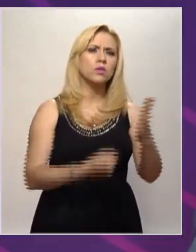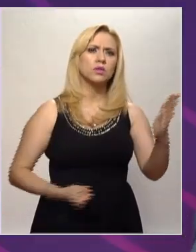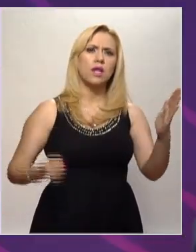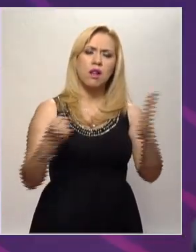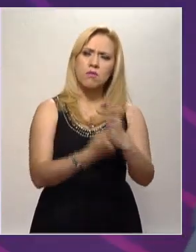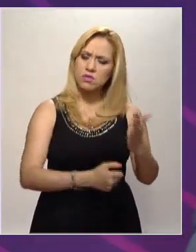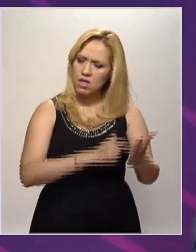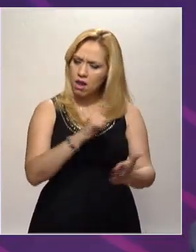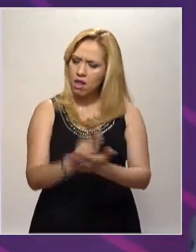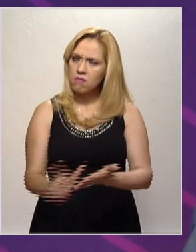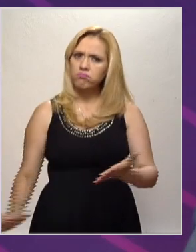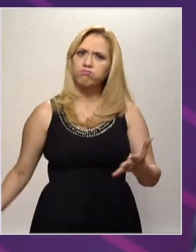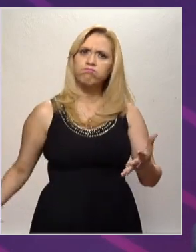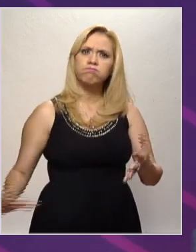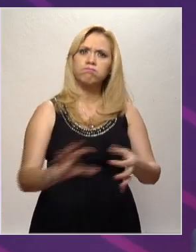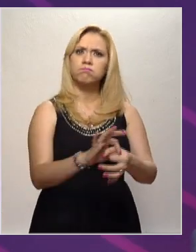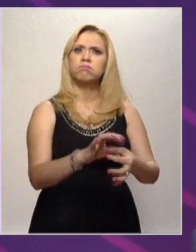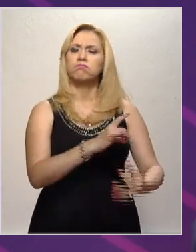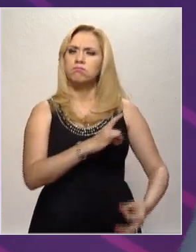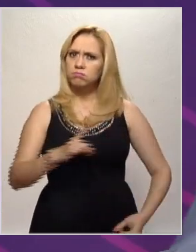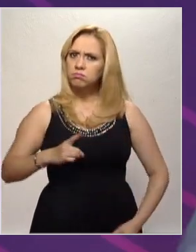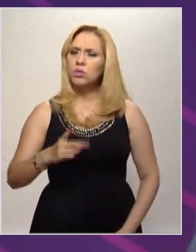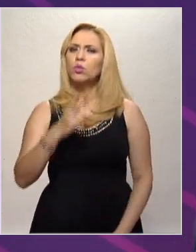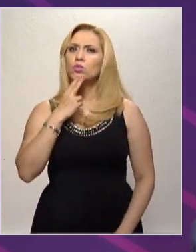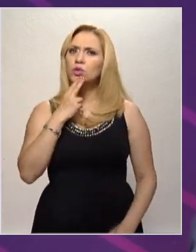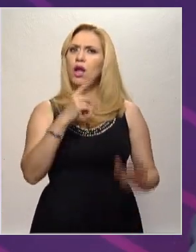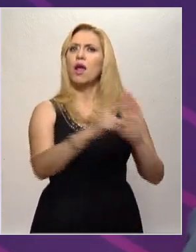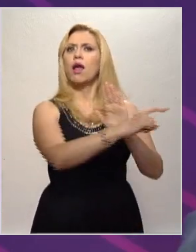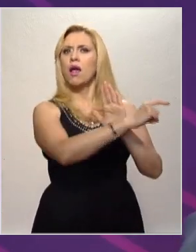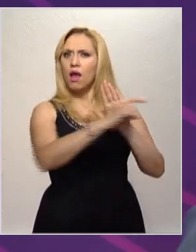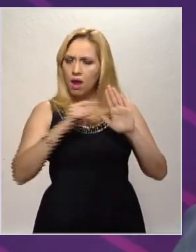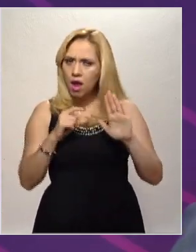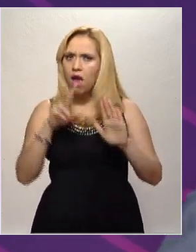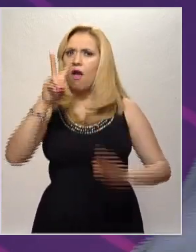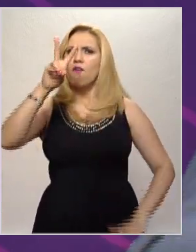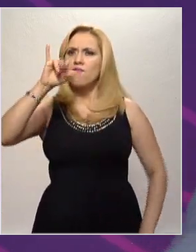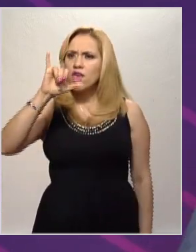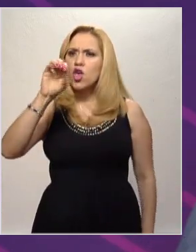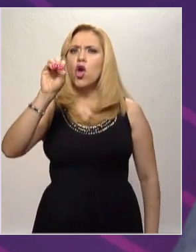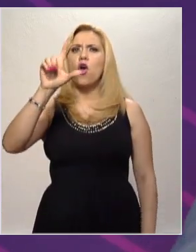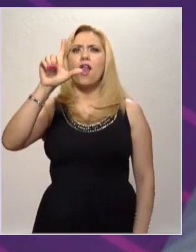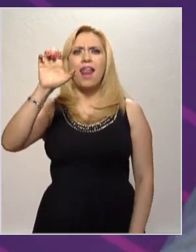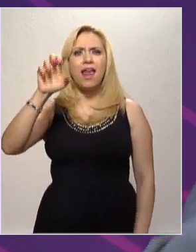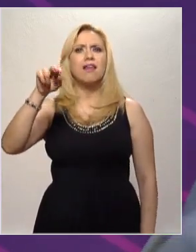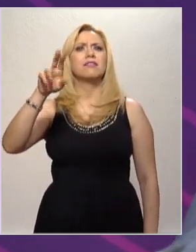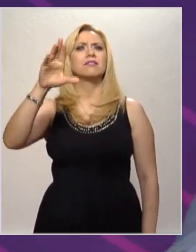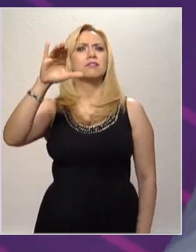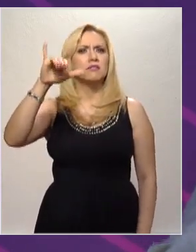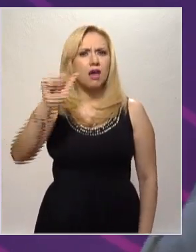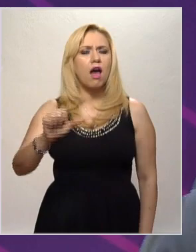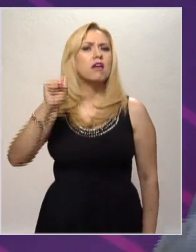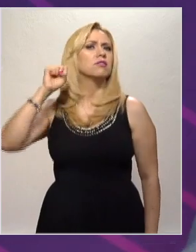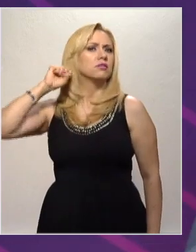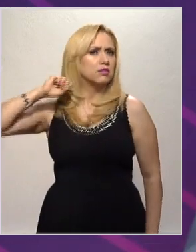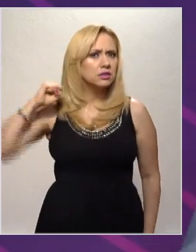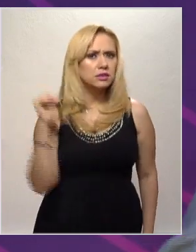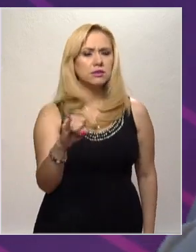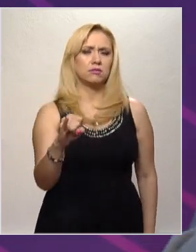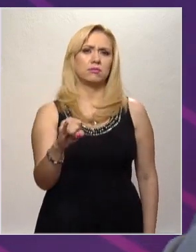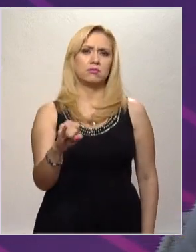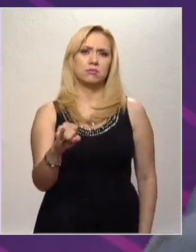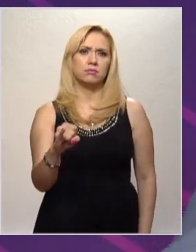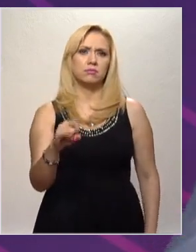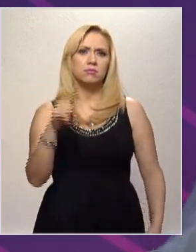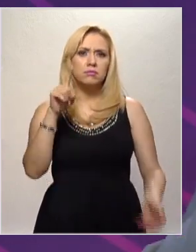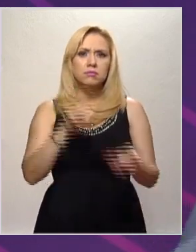que usar el concepto de violencia obstétrica. Las resistencias son buenas porque evidencian que hay avances. Que